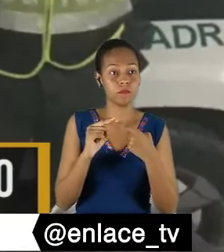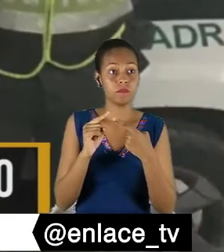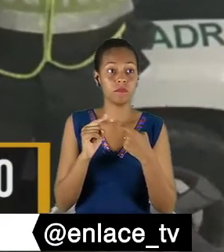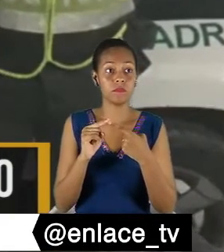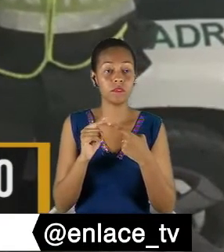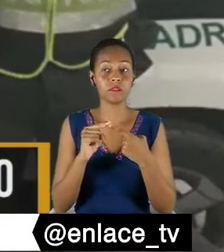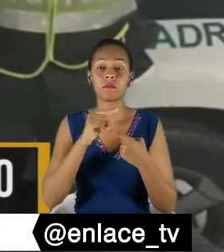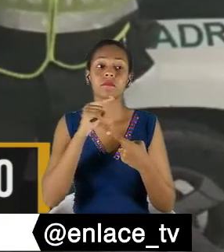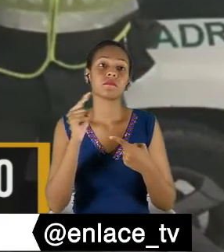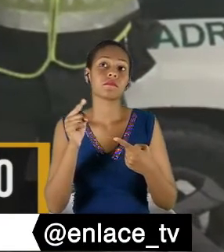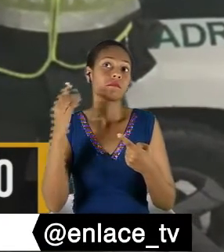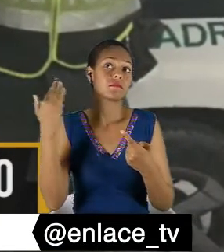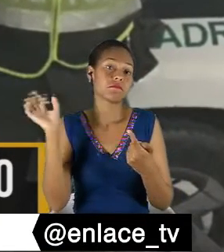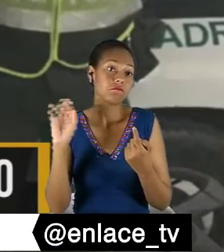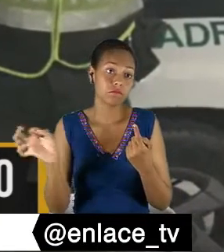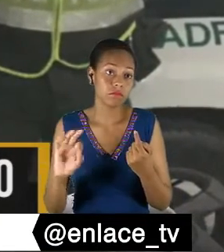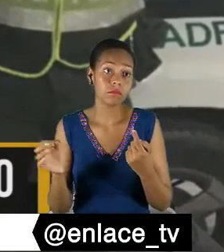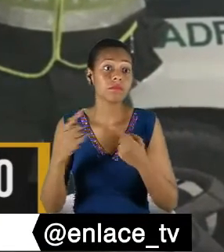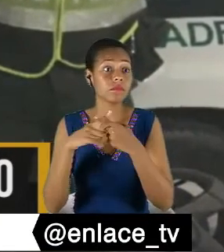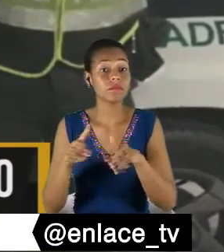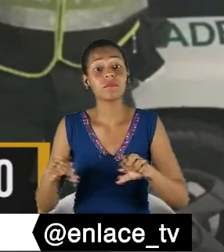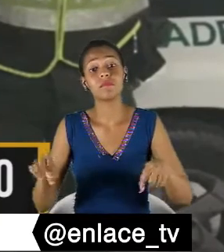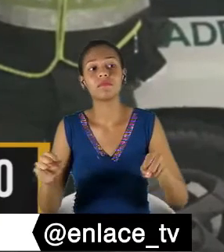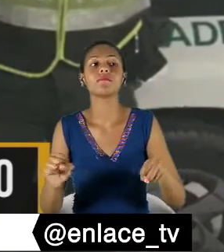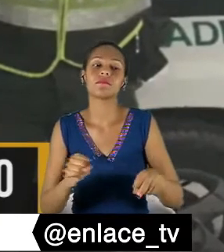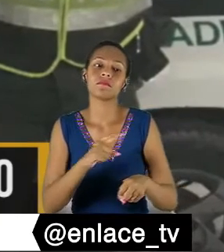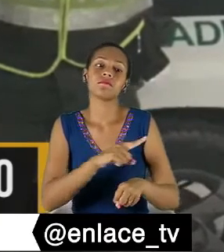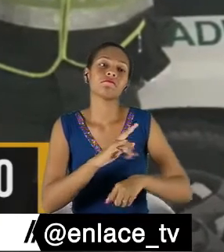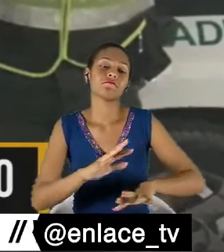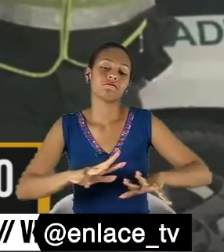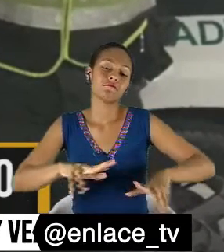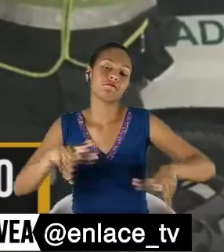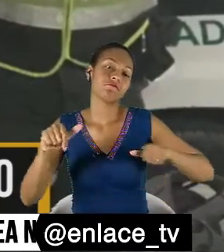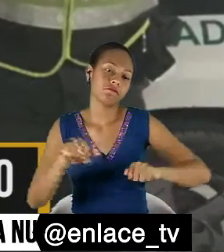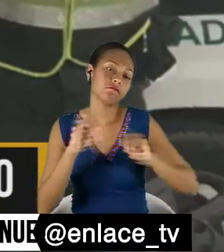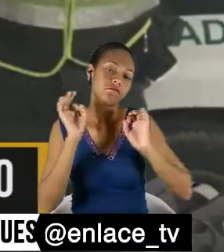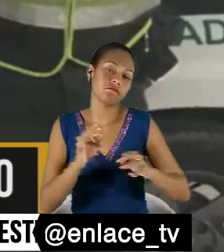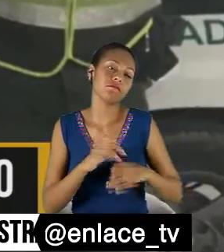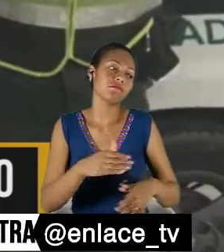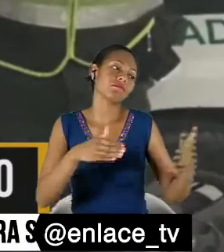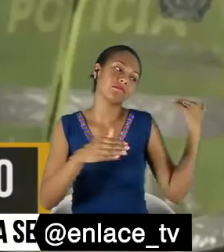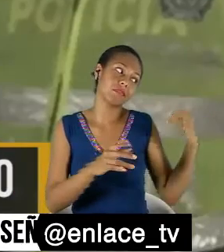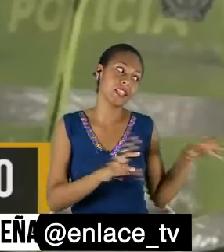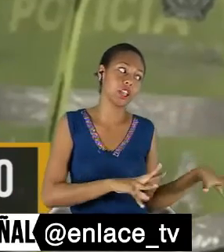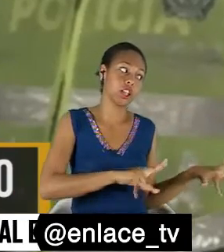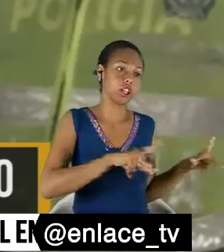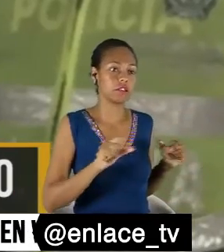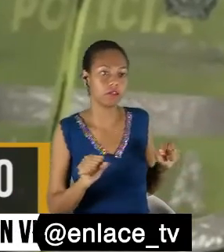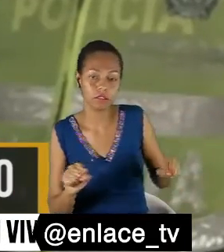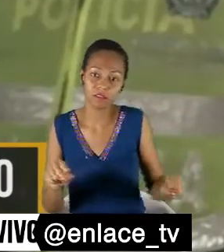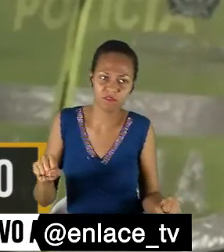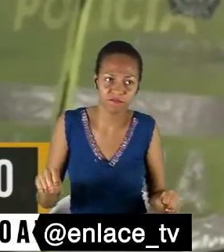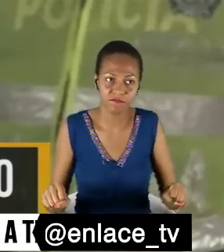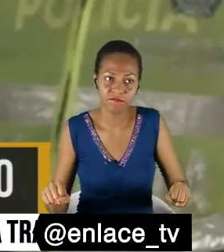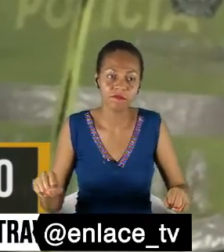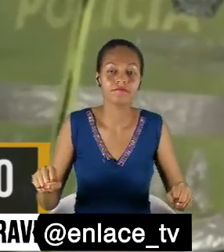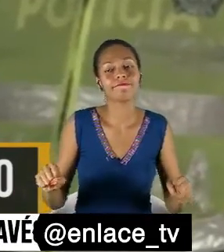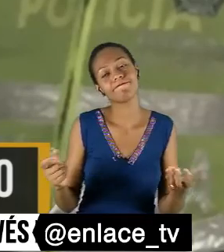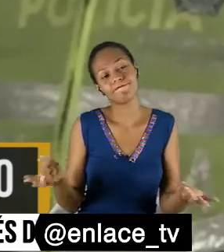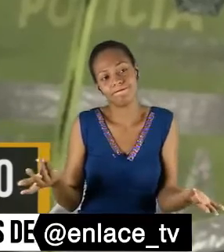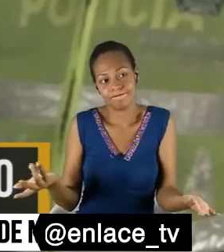con antecedentes, pero sí la motocicleta se encuentra hurtada. Y se movilizaban en una motocicleta hurtada, pues el cual da el delito